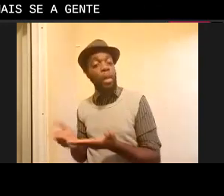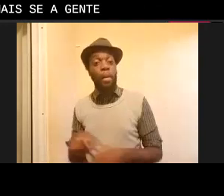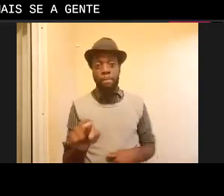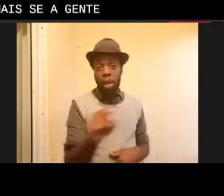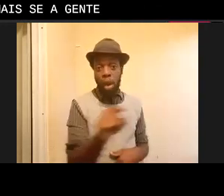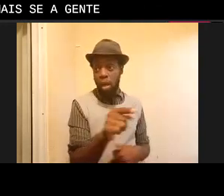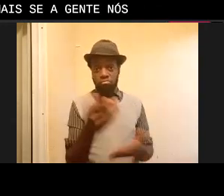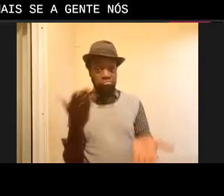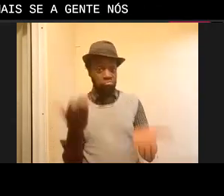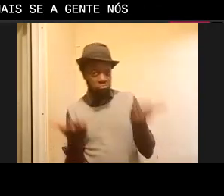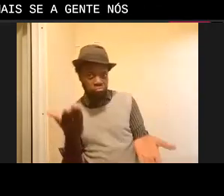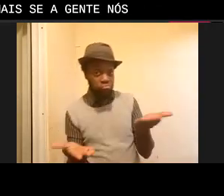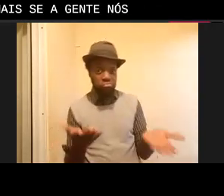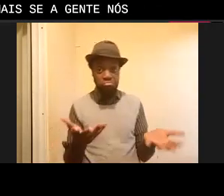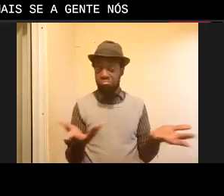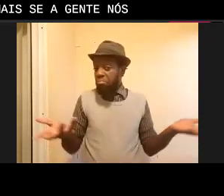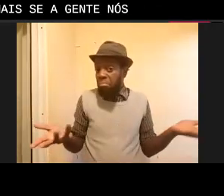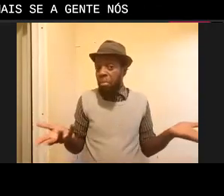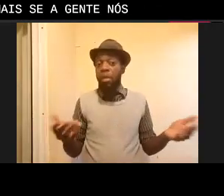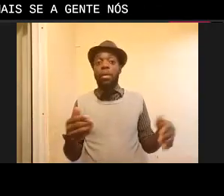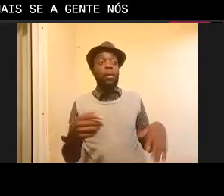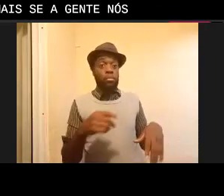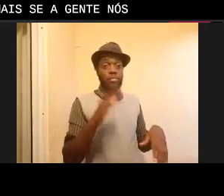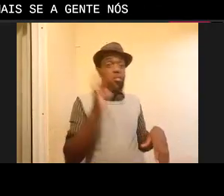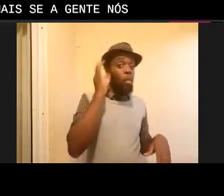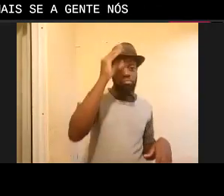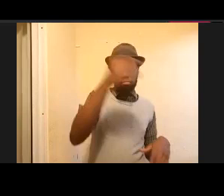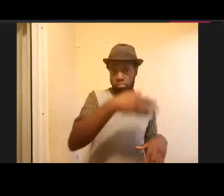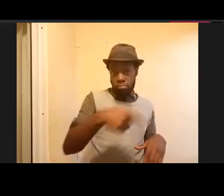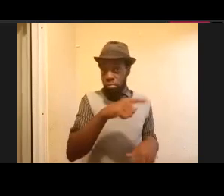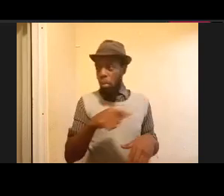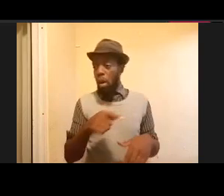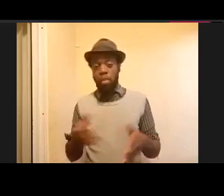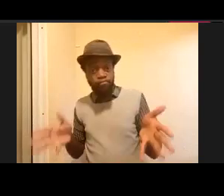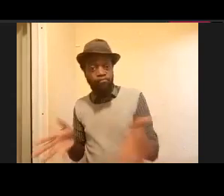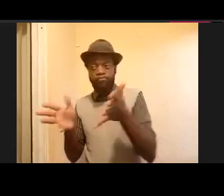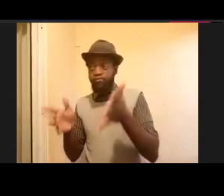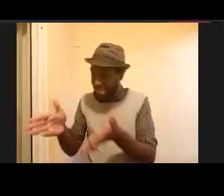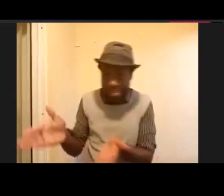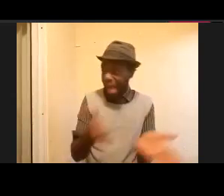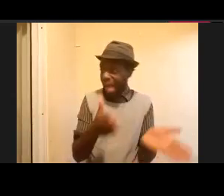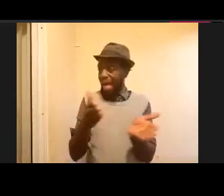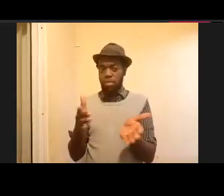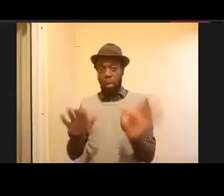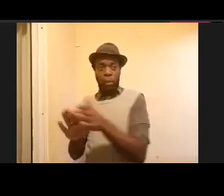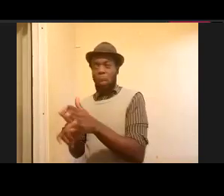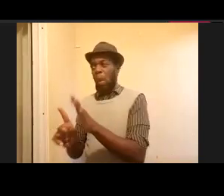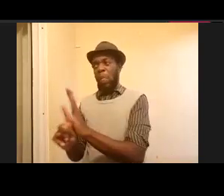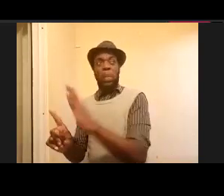no incentivamos, ¿verdad? A través de la salud o la educación